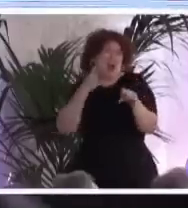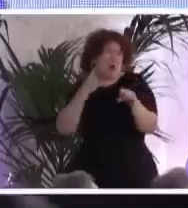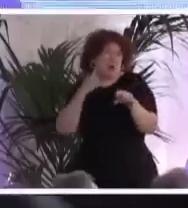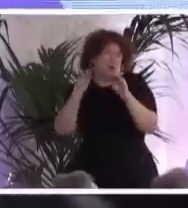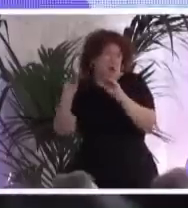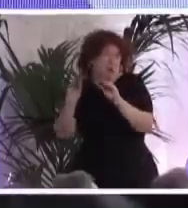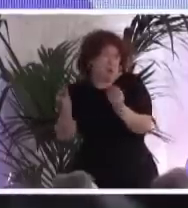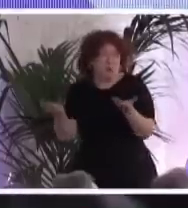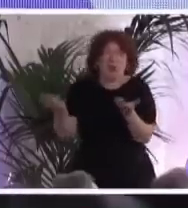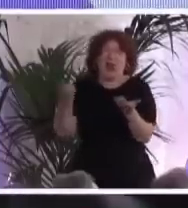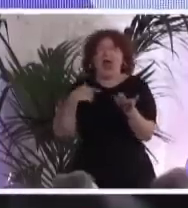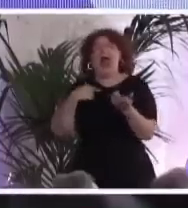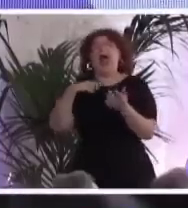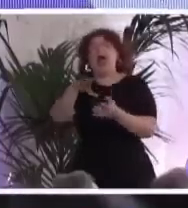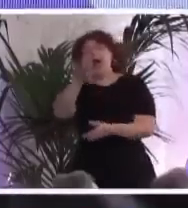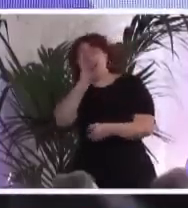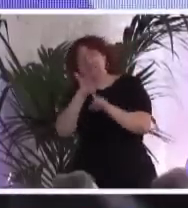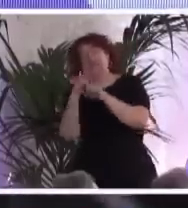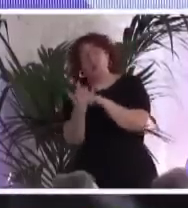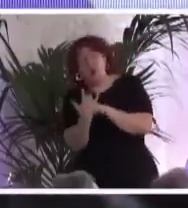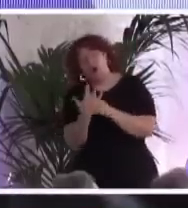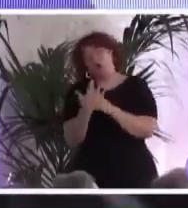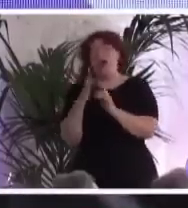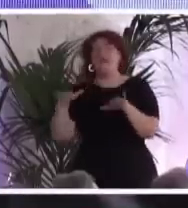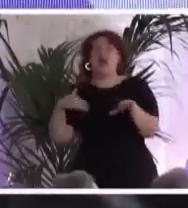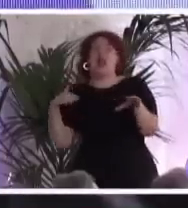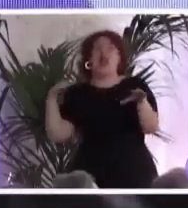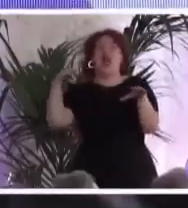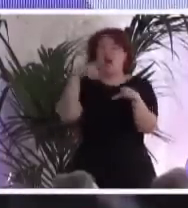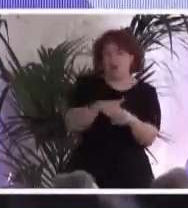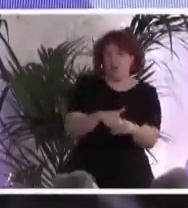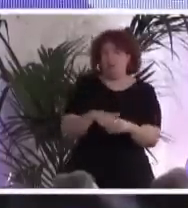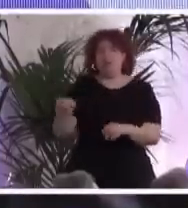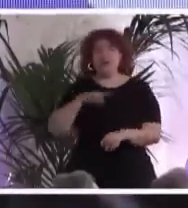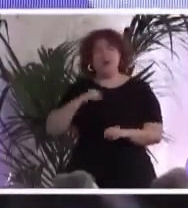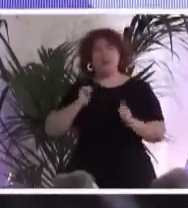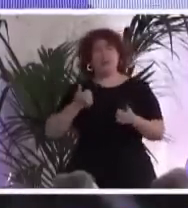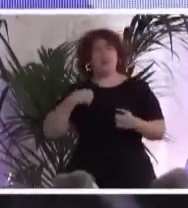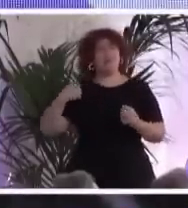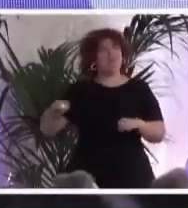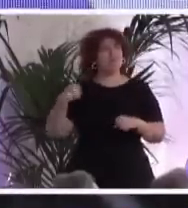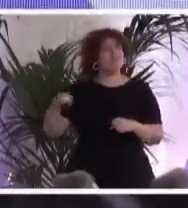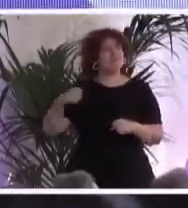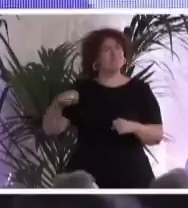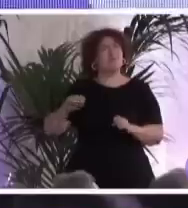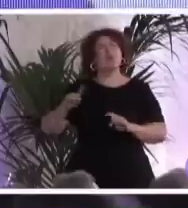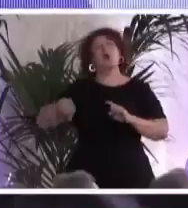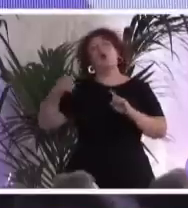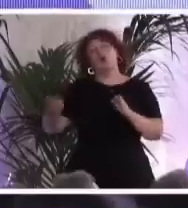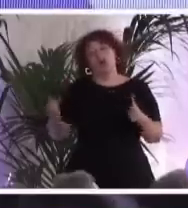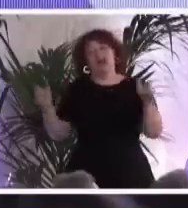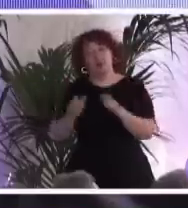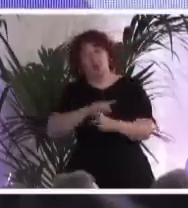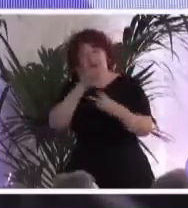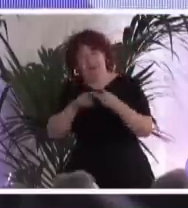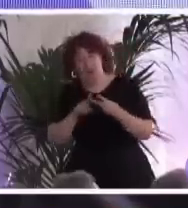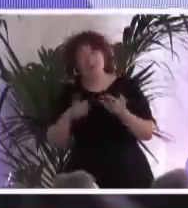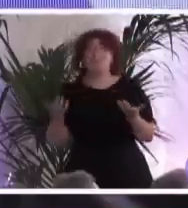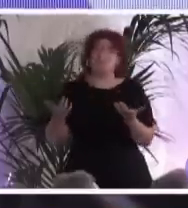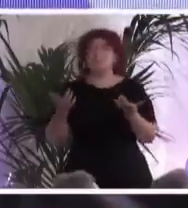acercarte a sus posiciones y acabar votando a su favor pero tras mi resistencia iniciales en la segunda reunión Ya vino diciendo